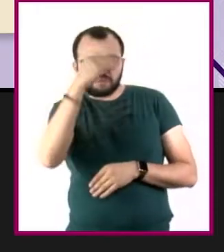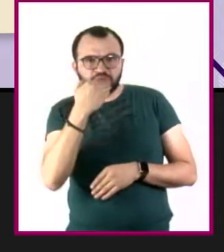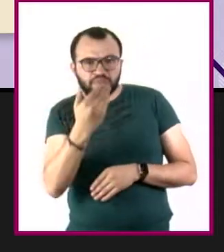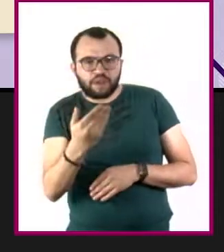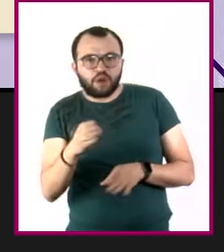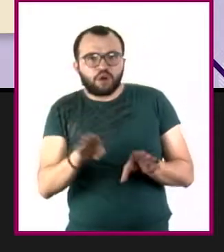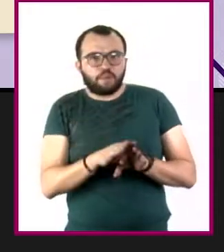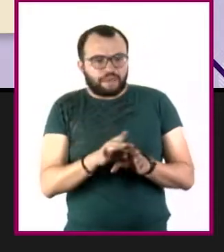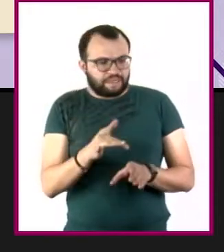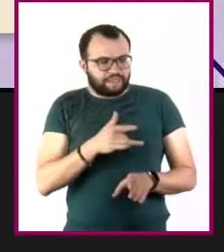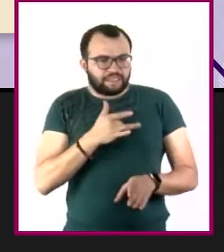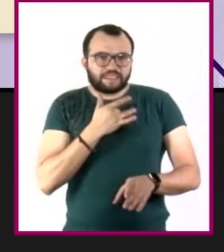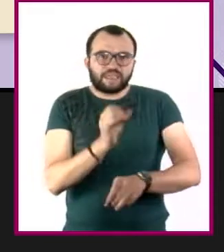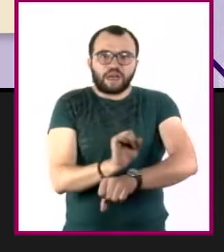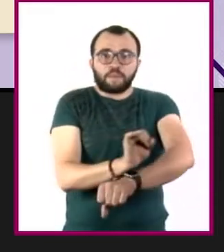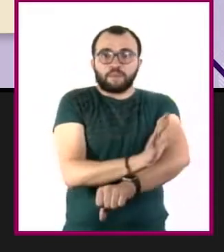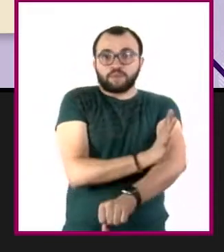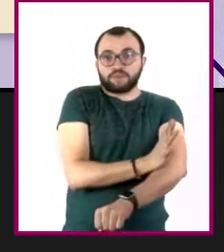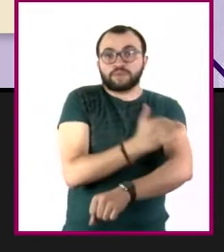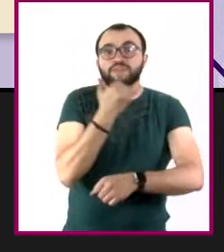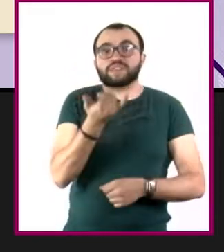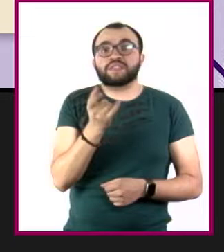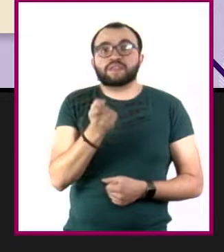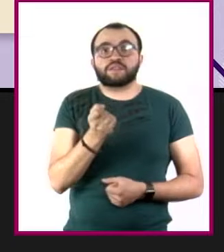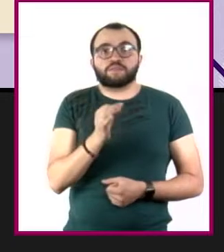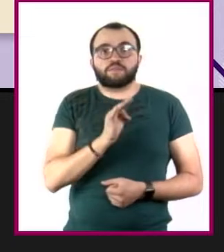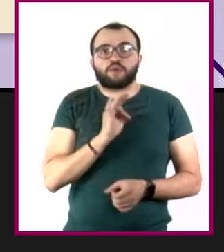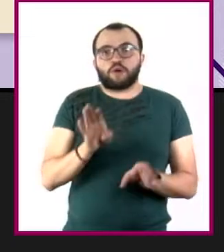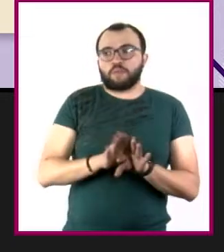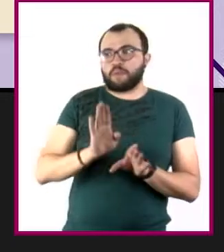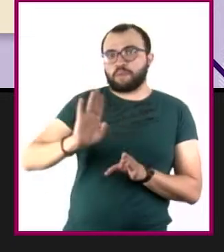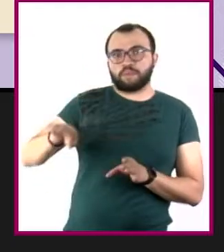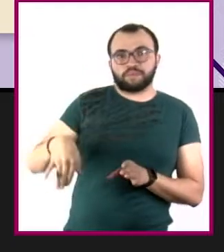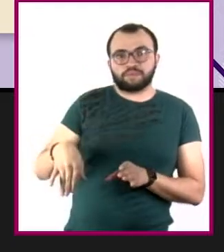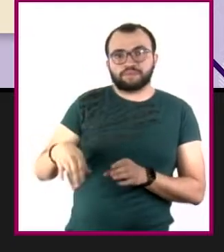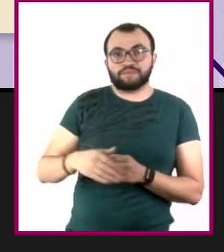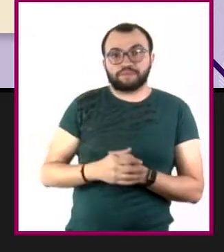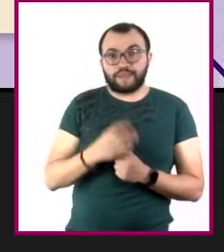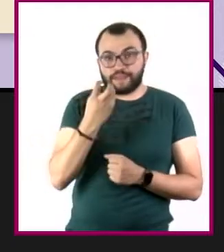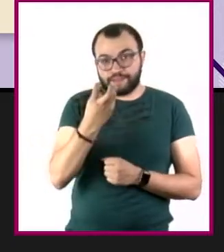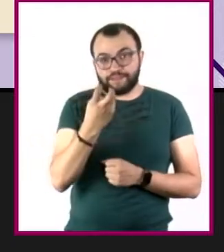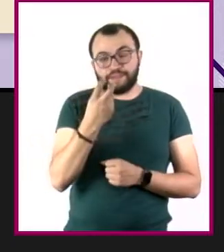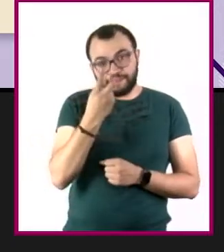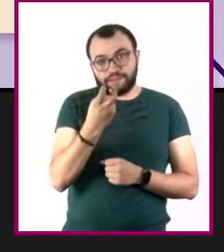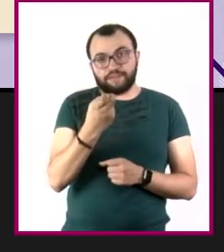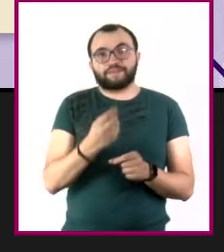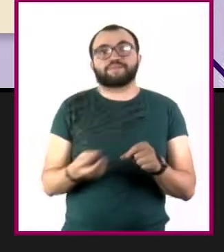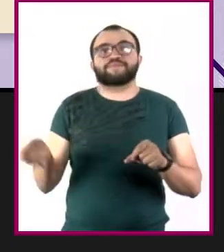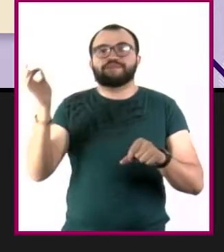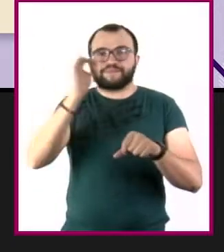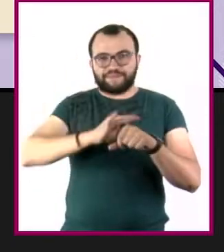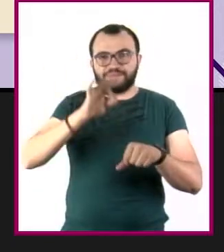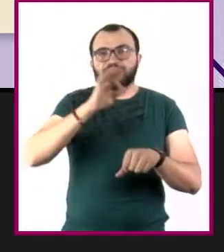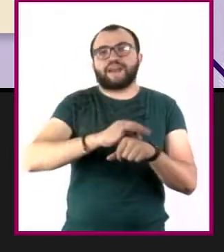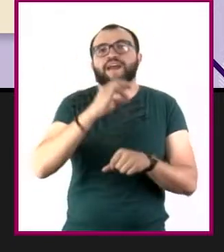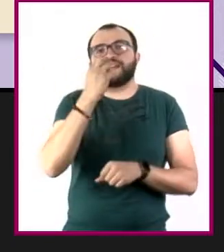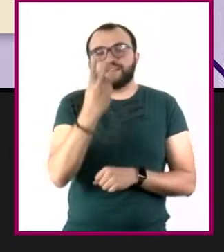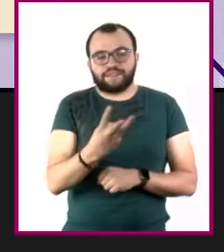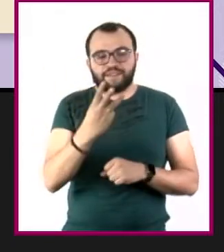experimentar emociones y la propiedad de ser mortal. Esto suma otros 3